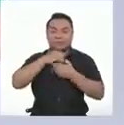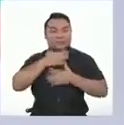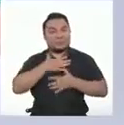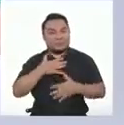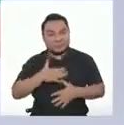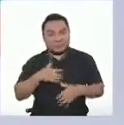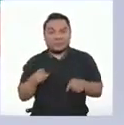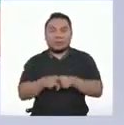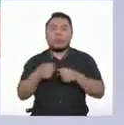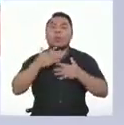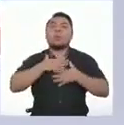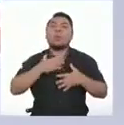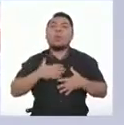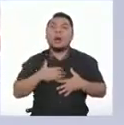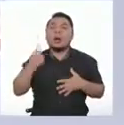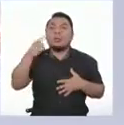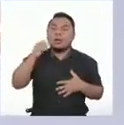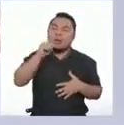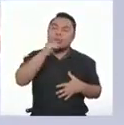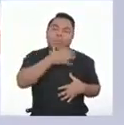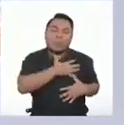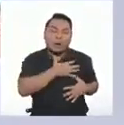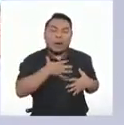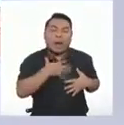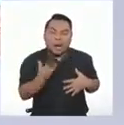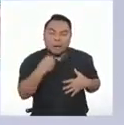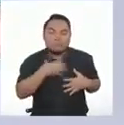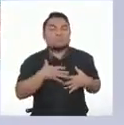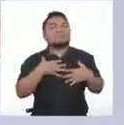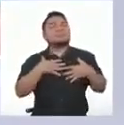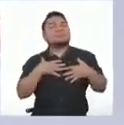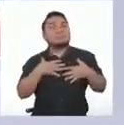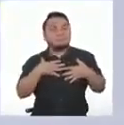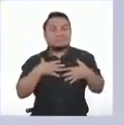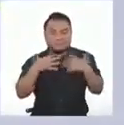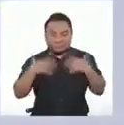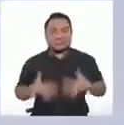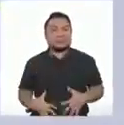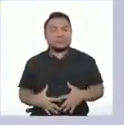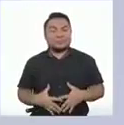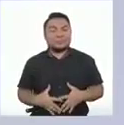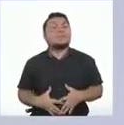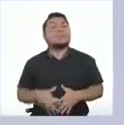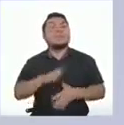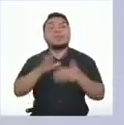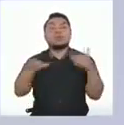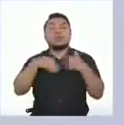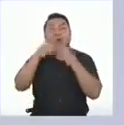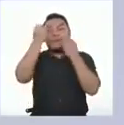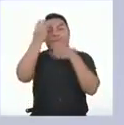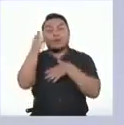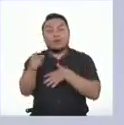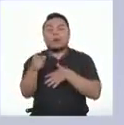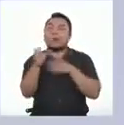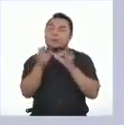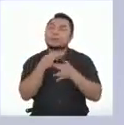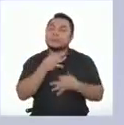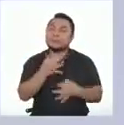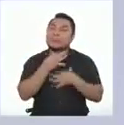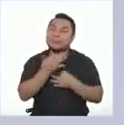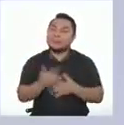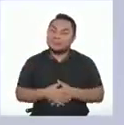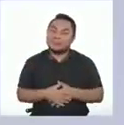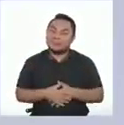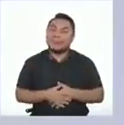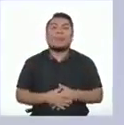los sistemas de nuestro cuerpo, incluyendo los órganos y tejidos. Toda esta información es muy